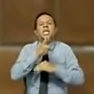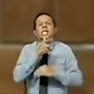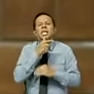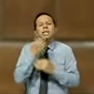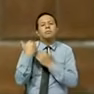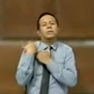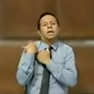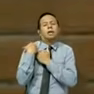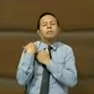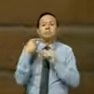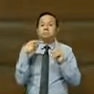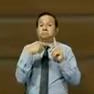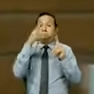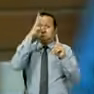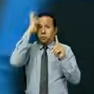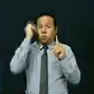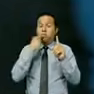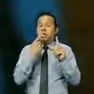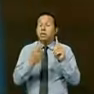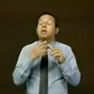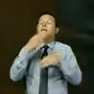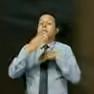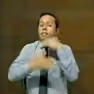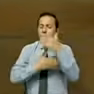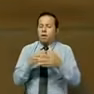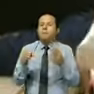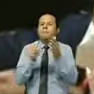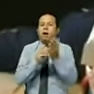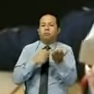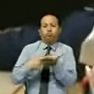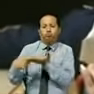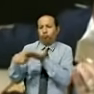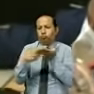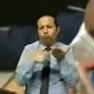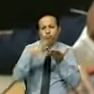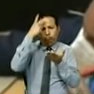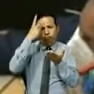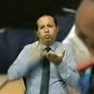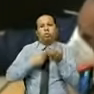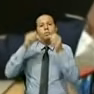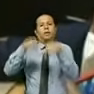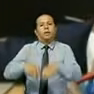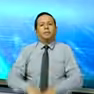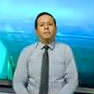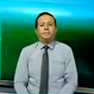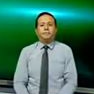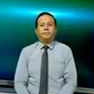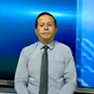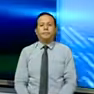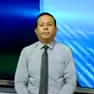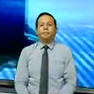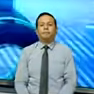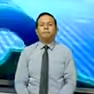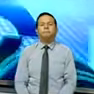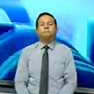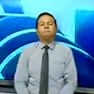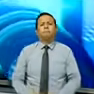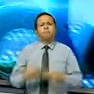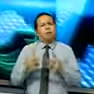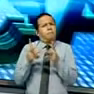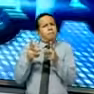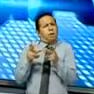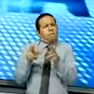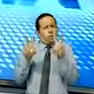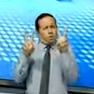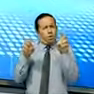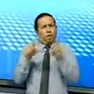será tratado en las próximas sesiones del Consejo Metropolitano. Informó Javier Rosero. En ese sentido, como